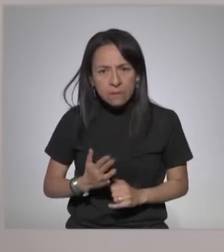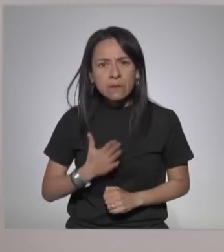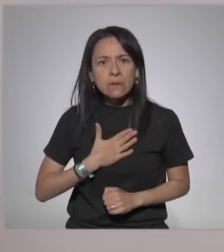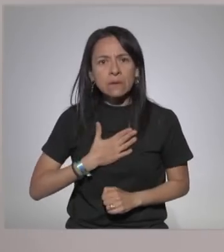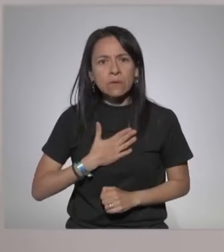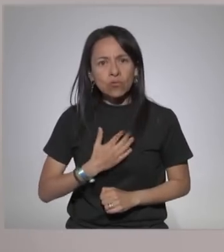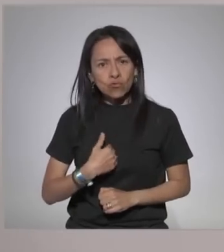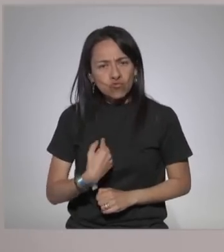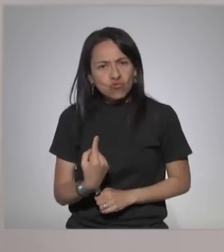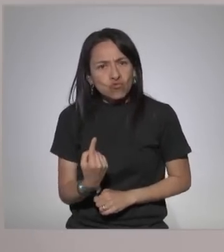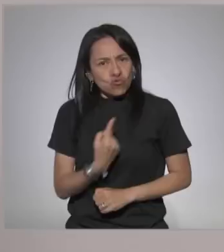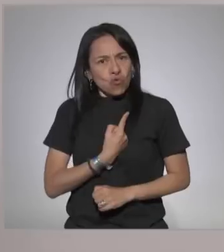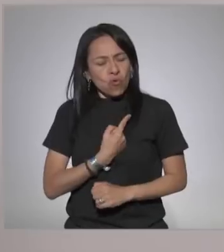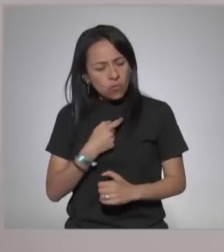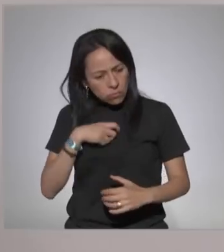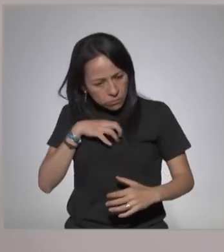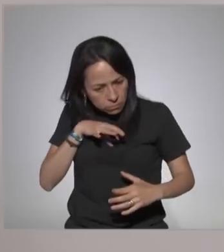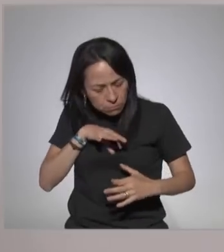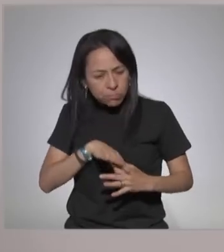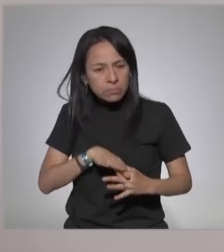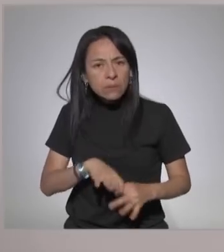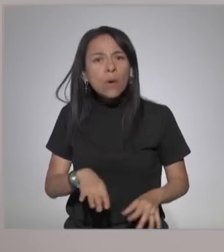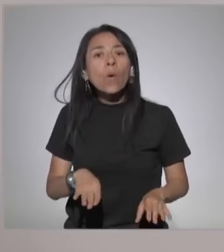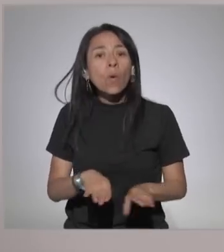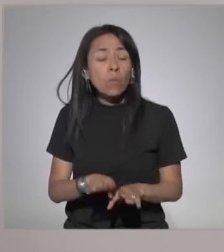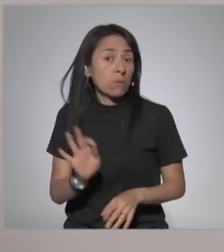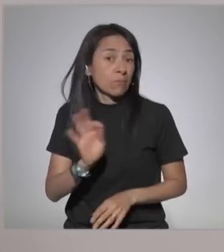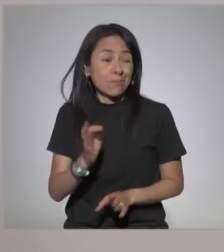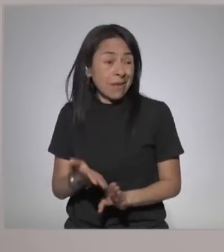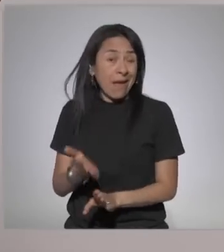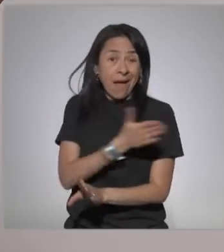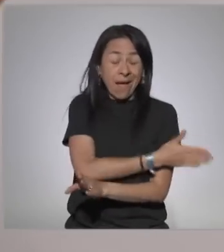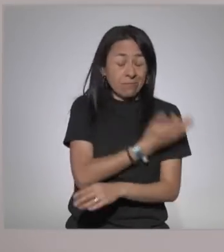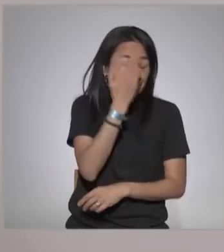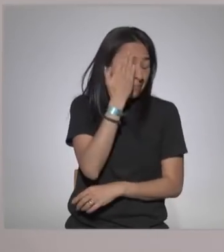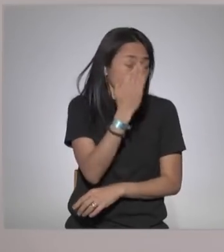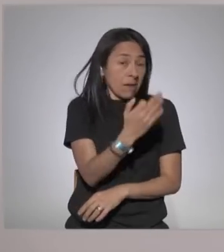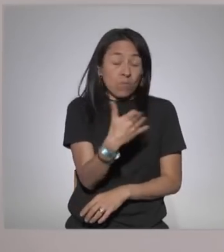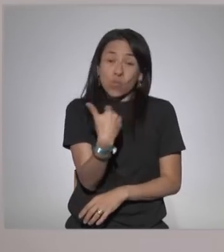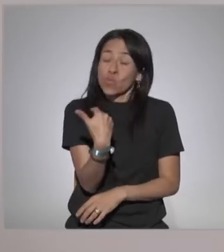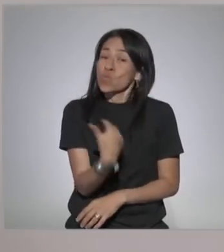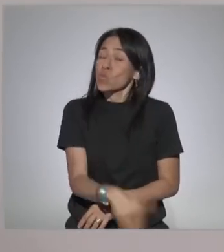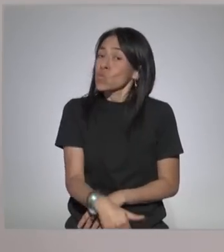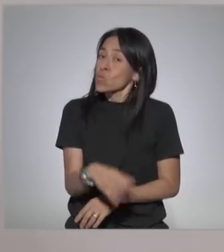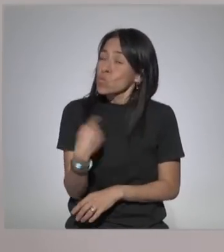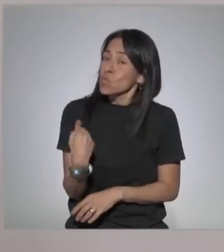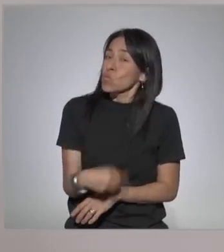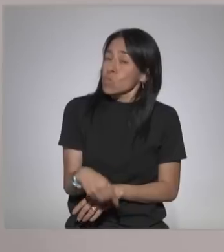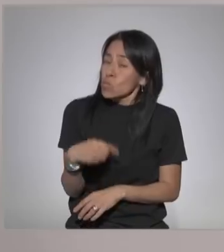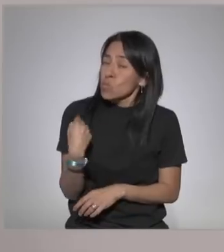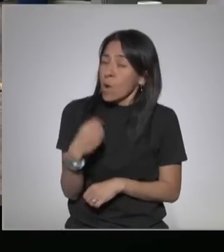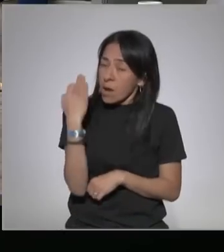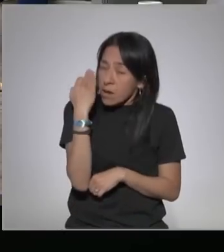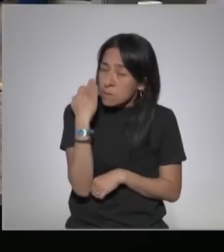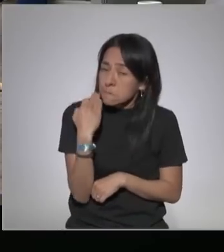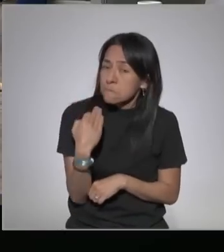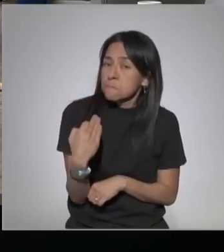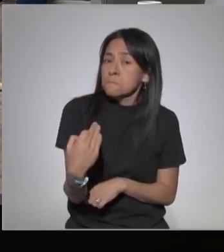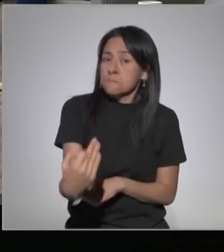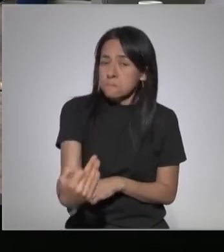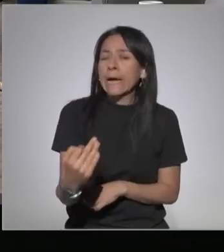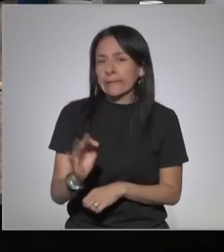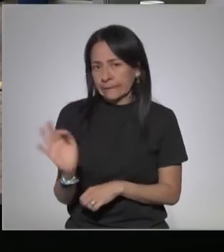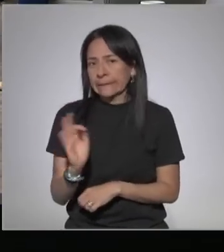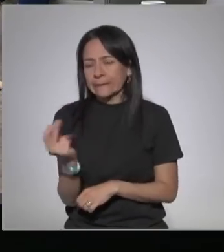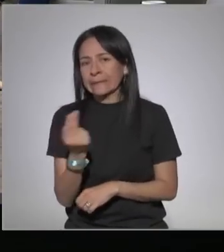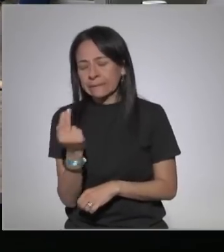hablando de que es probablemente en muchos casos una relación de décadas. Entonces de ahí la importancia de, uno, sí procurar la individualidad, pero si no se